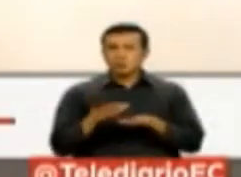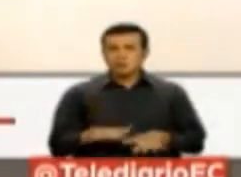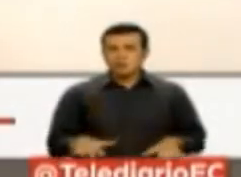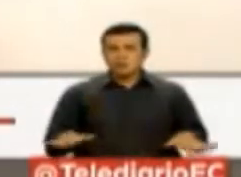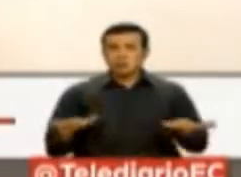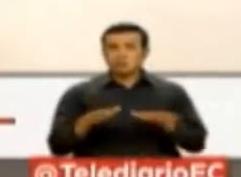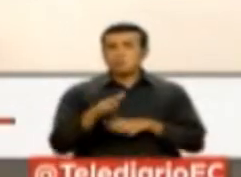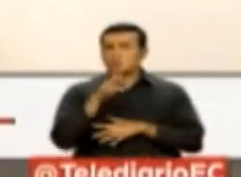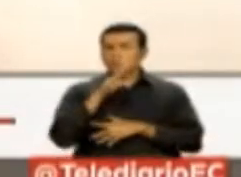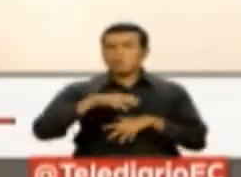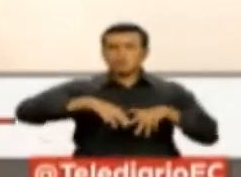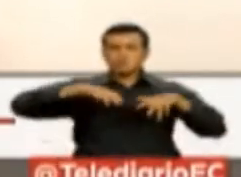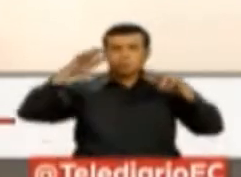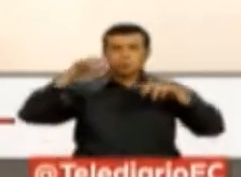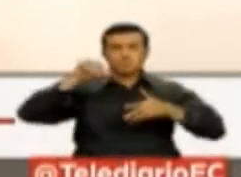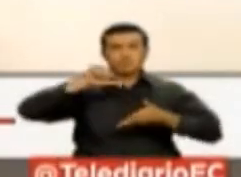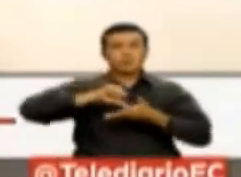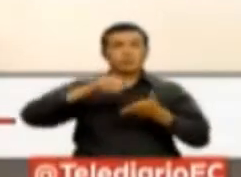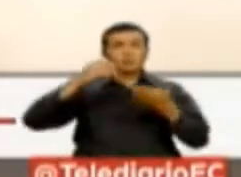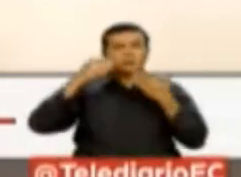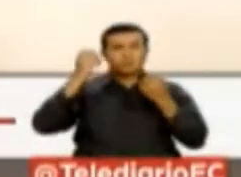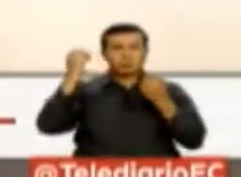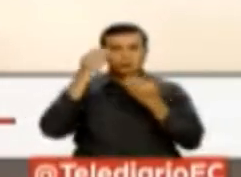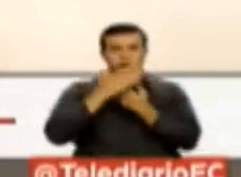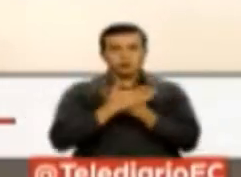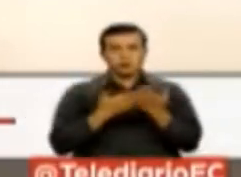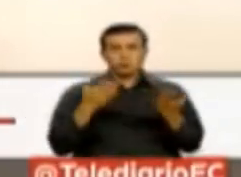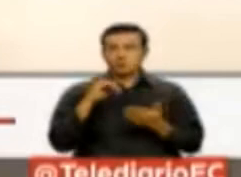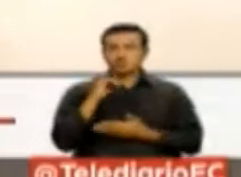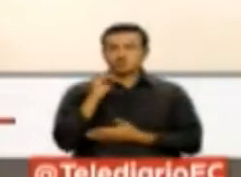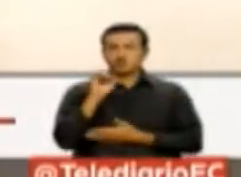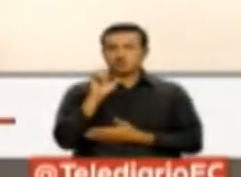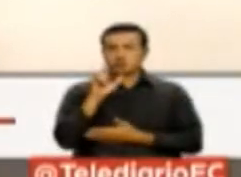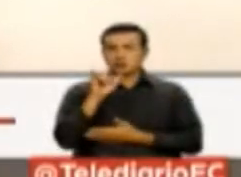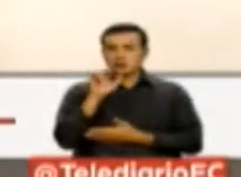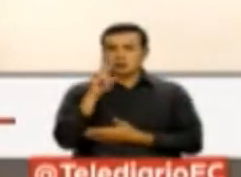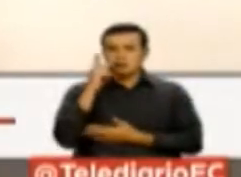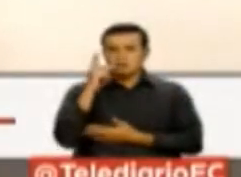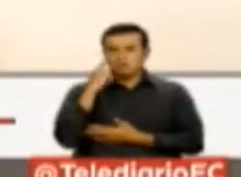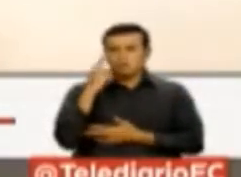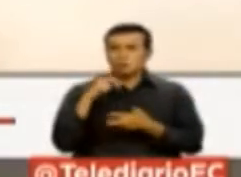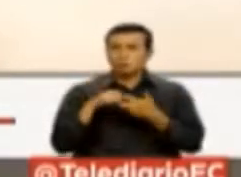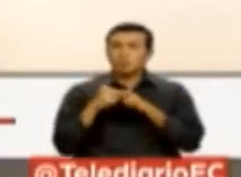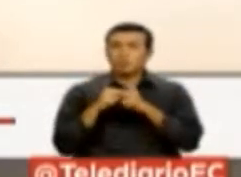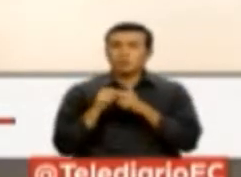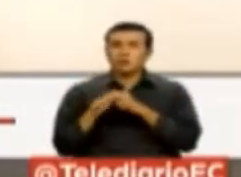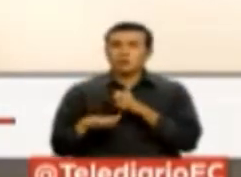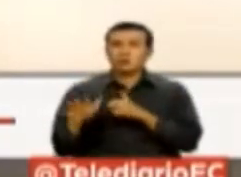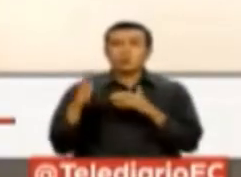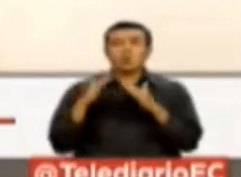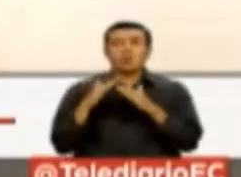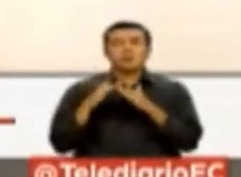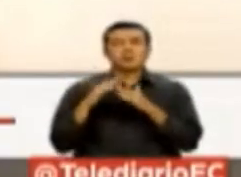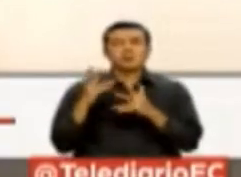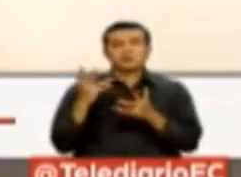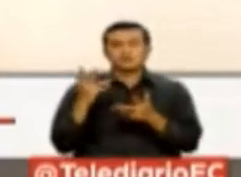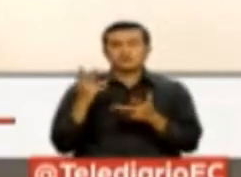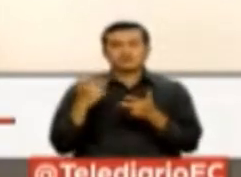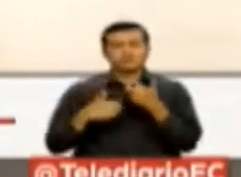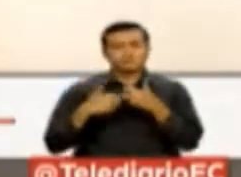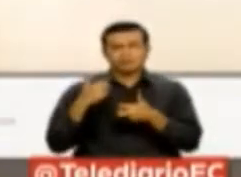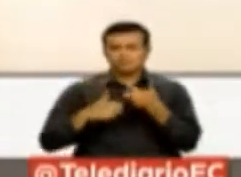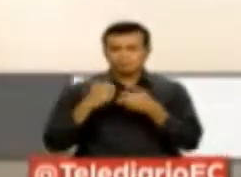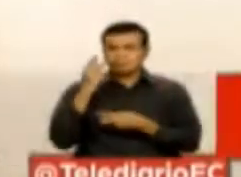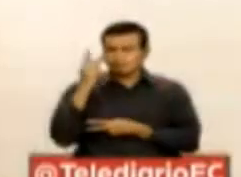el invierno fuerte acá en la ciudad de guayaquil tenemos un reporte de jocelyn de mera con relación a las afectaciones en unas viviendas producto de la